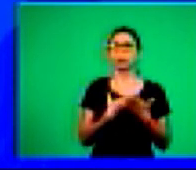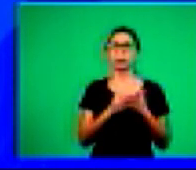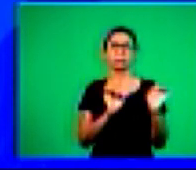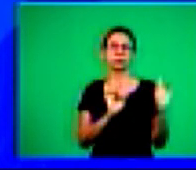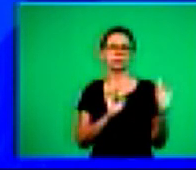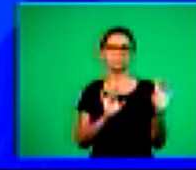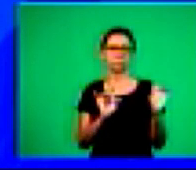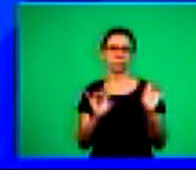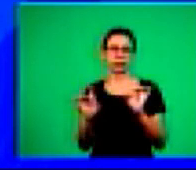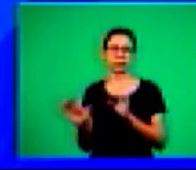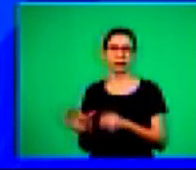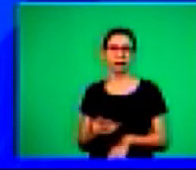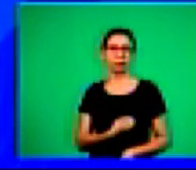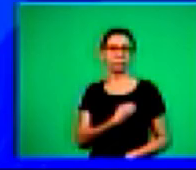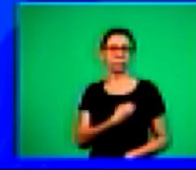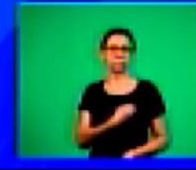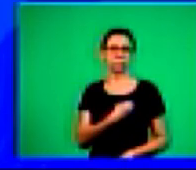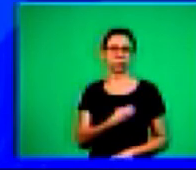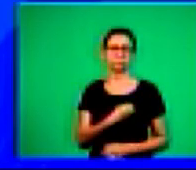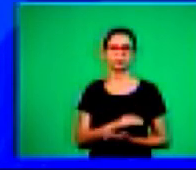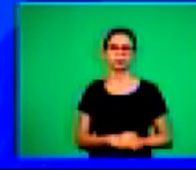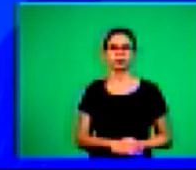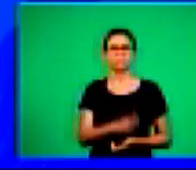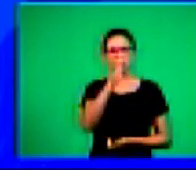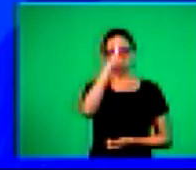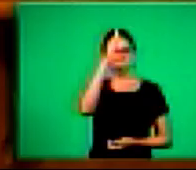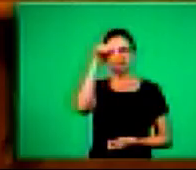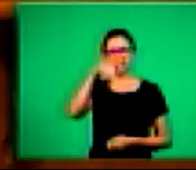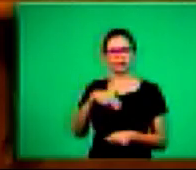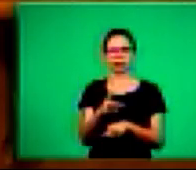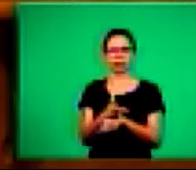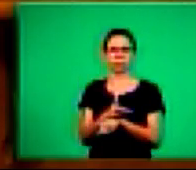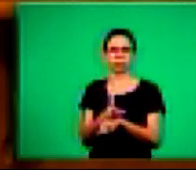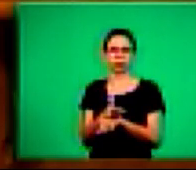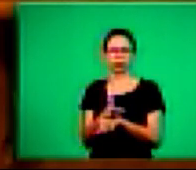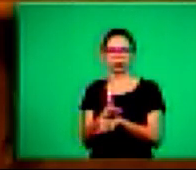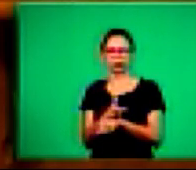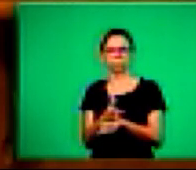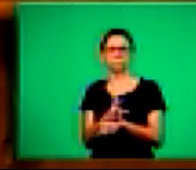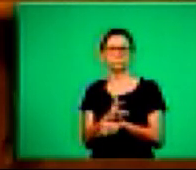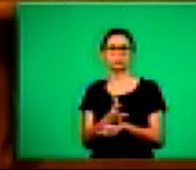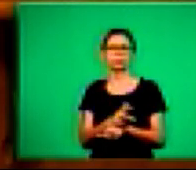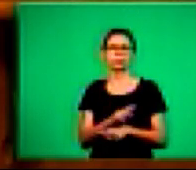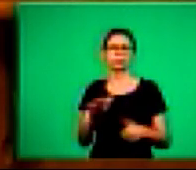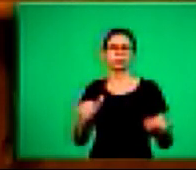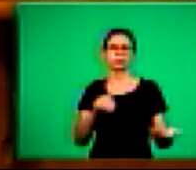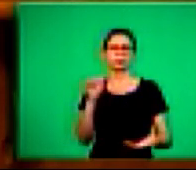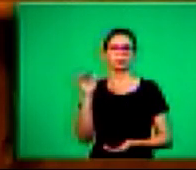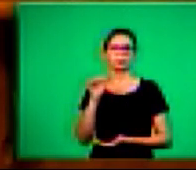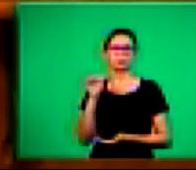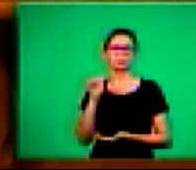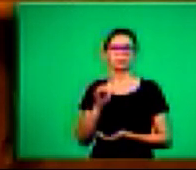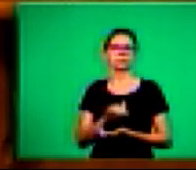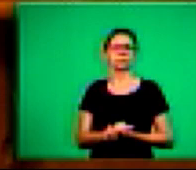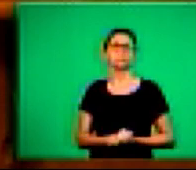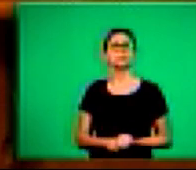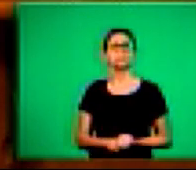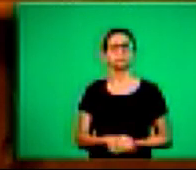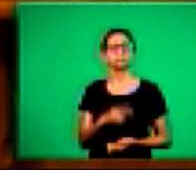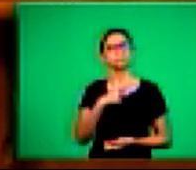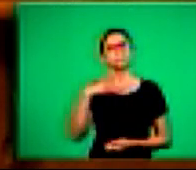clase especial transmitido al vivo directamente desde nuestra central de transmisión por el pastor del tea